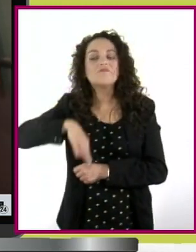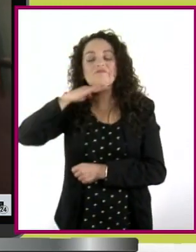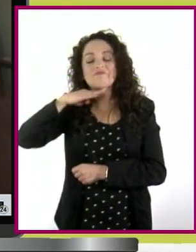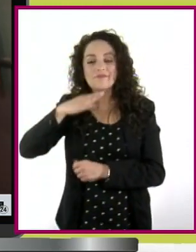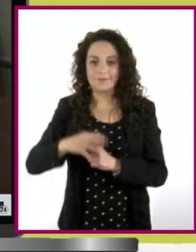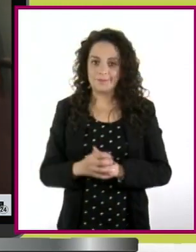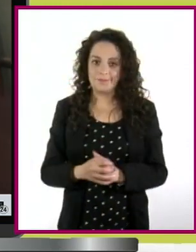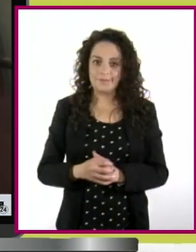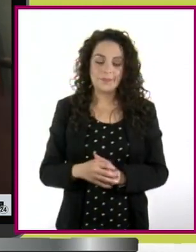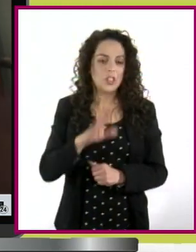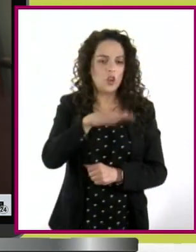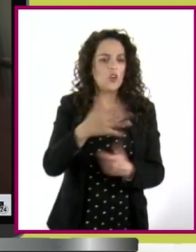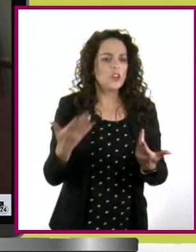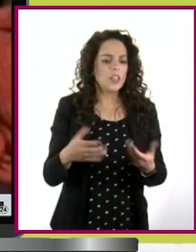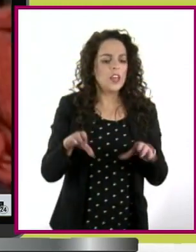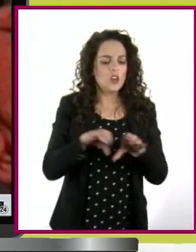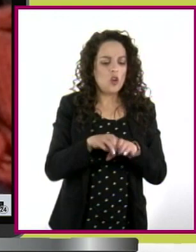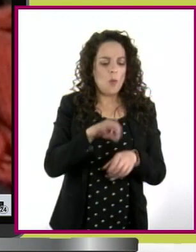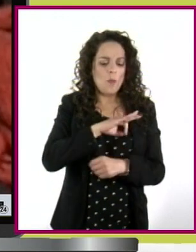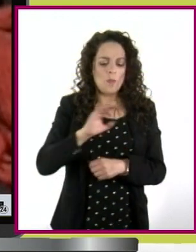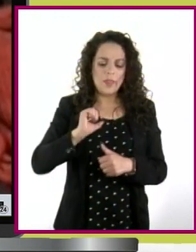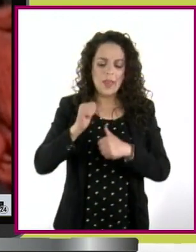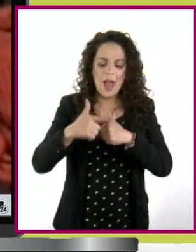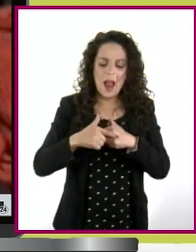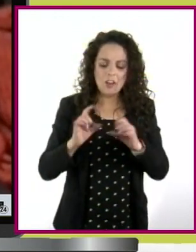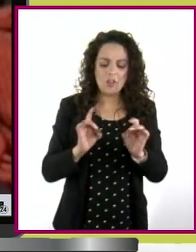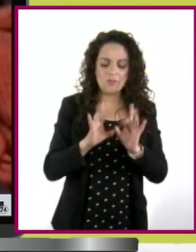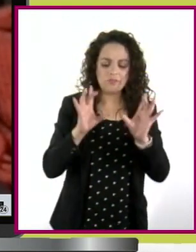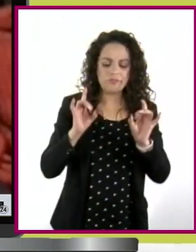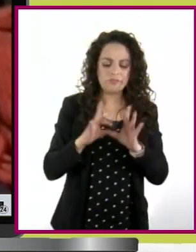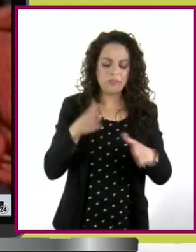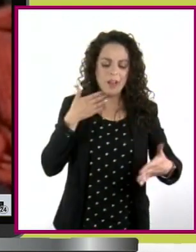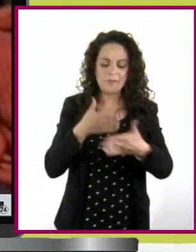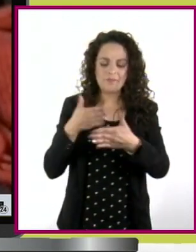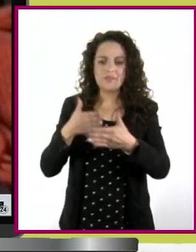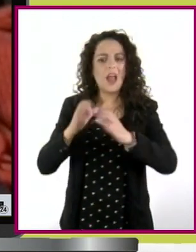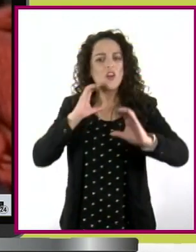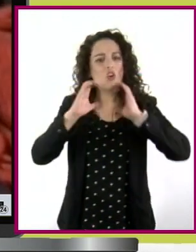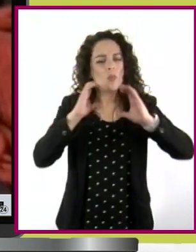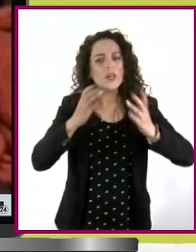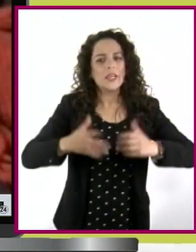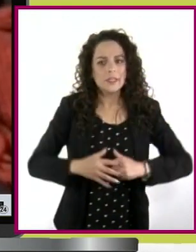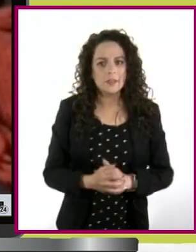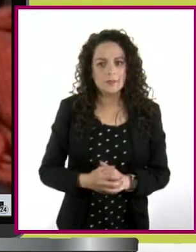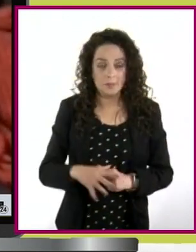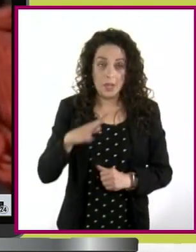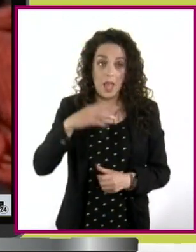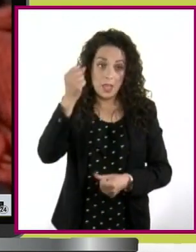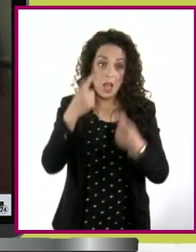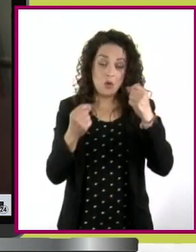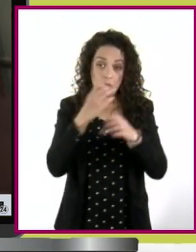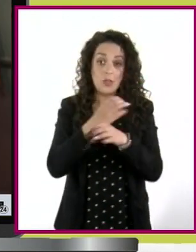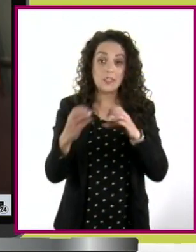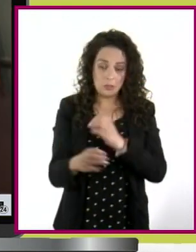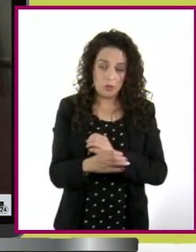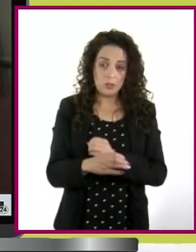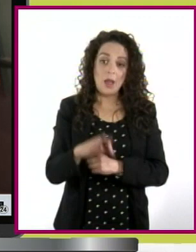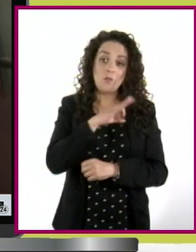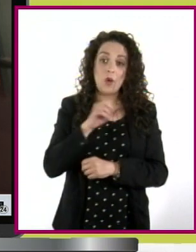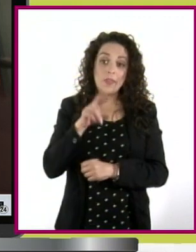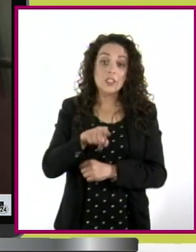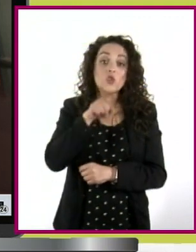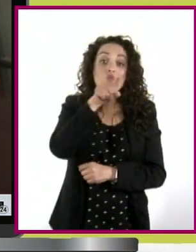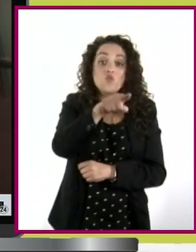conductas que entorpecen la comunicación? Hay algunas cosas que dificultan la comunicación y pueden estar en ti. Hay otras cosas